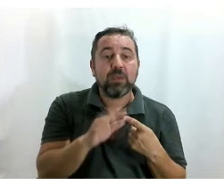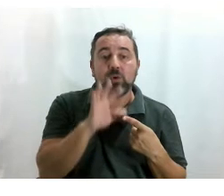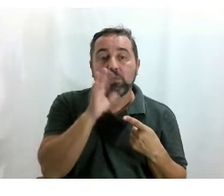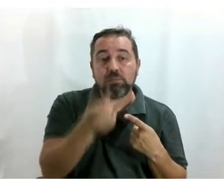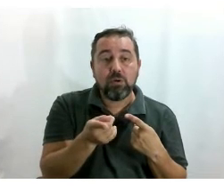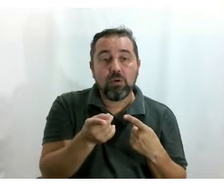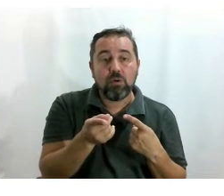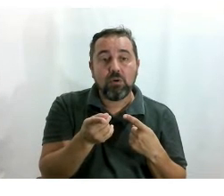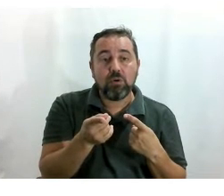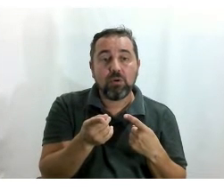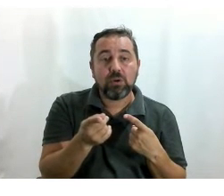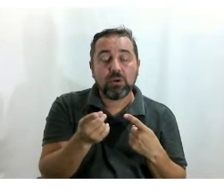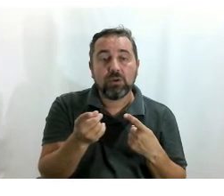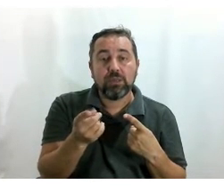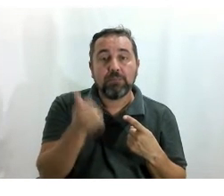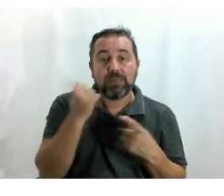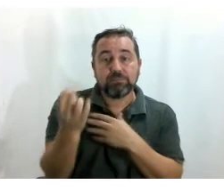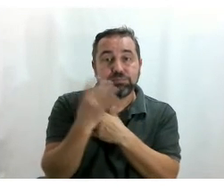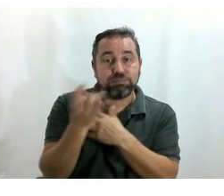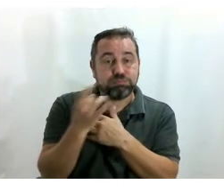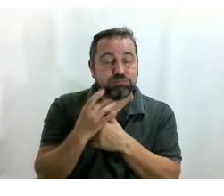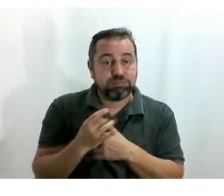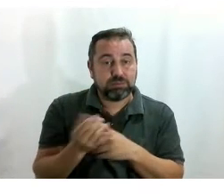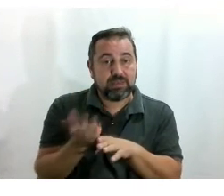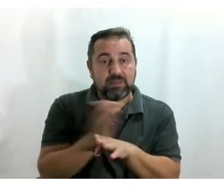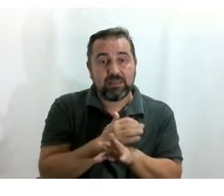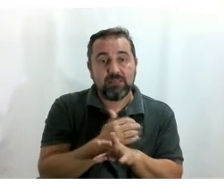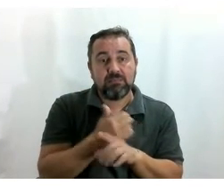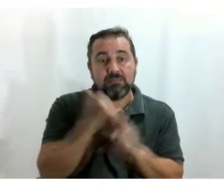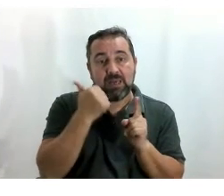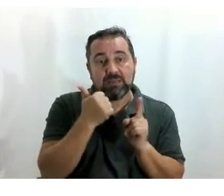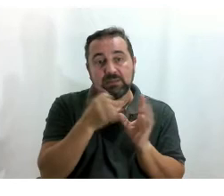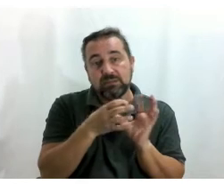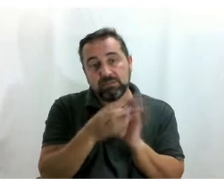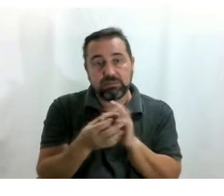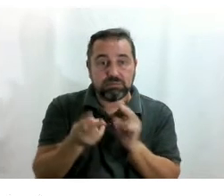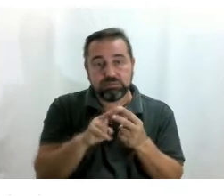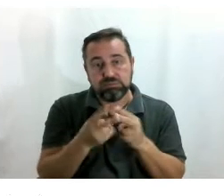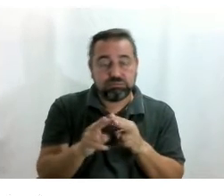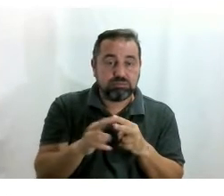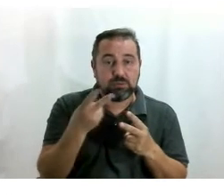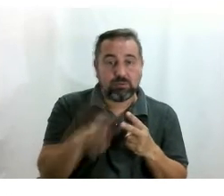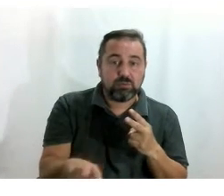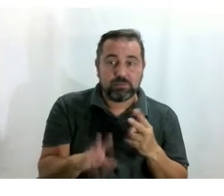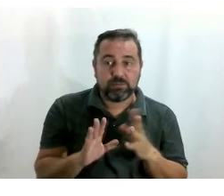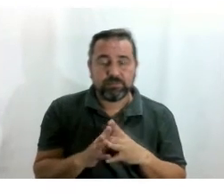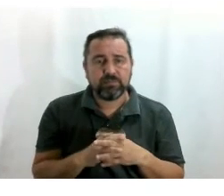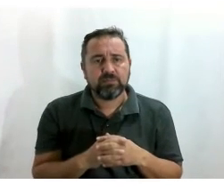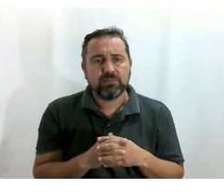que habían sido remitidas previamente yo creo que son indistintamente para uno u otro ponente,